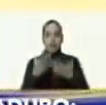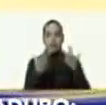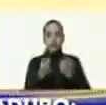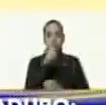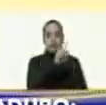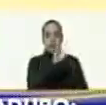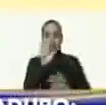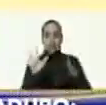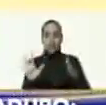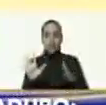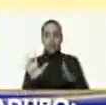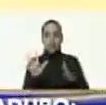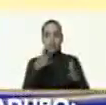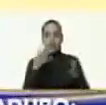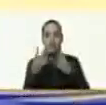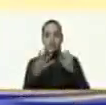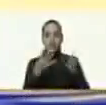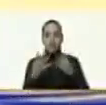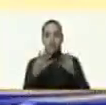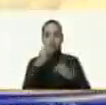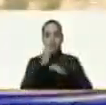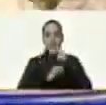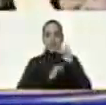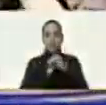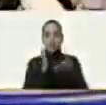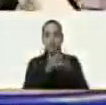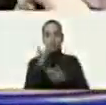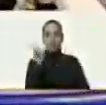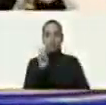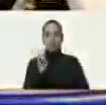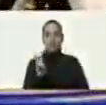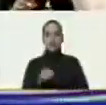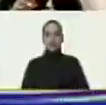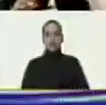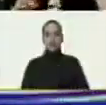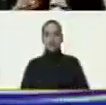Feria Internacional del Libro de Venezuela. Adelante.